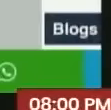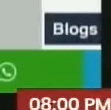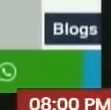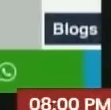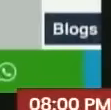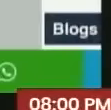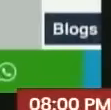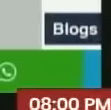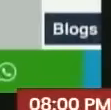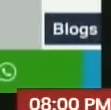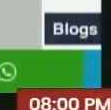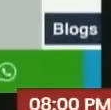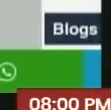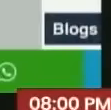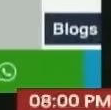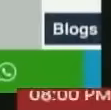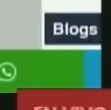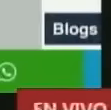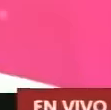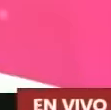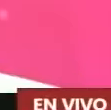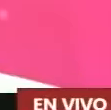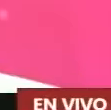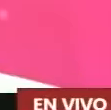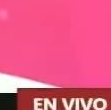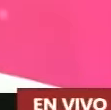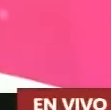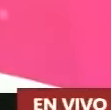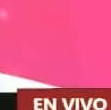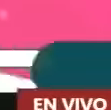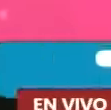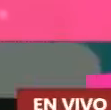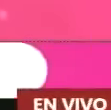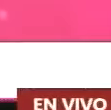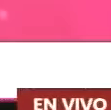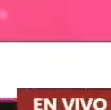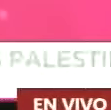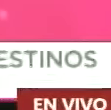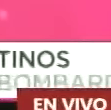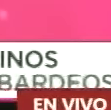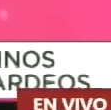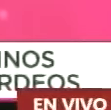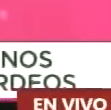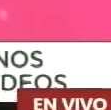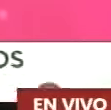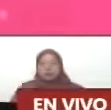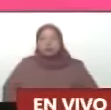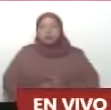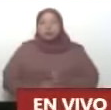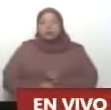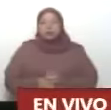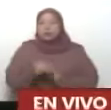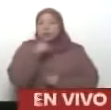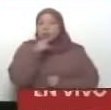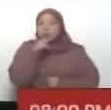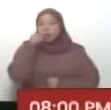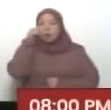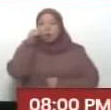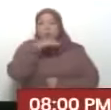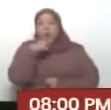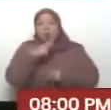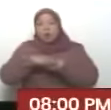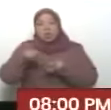de bombardeos. Es un genocidio, una masacre, lo que hace Herodes contra los